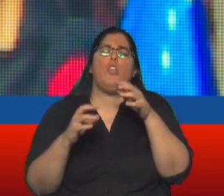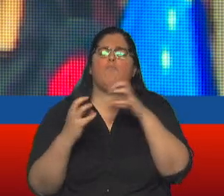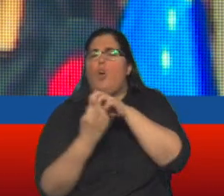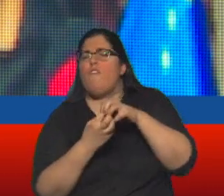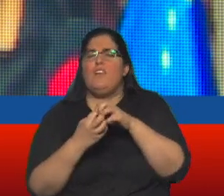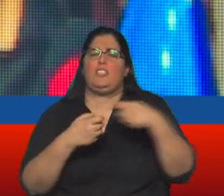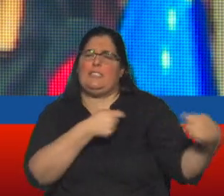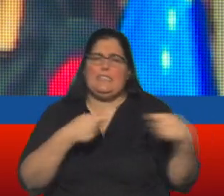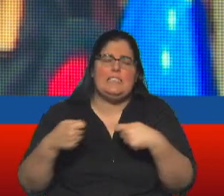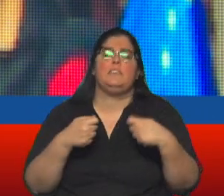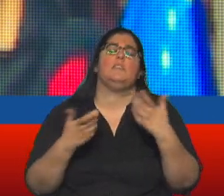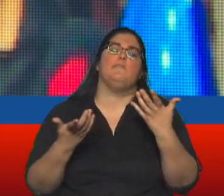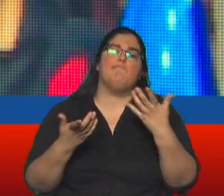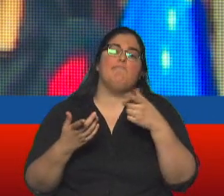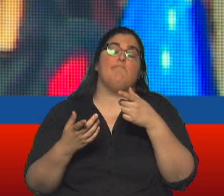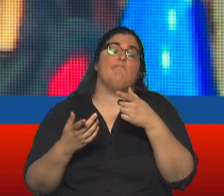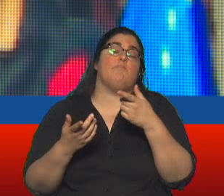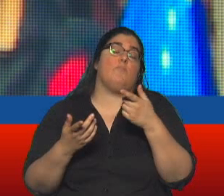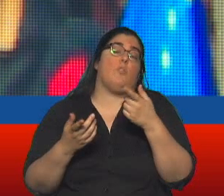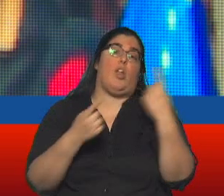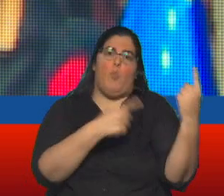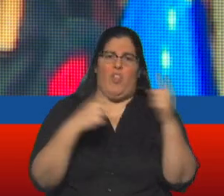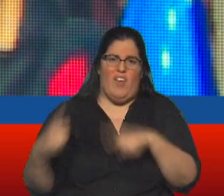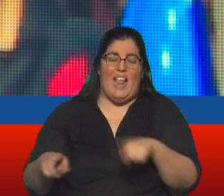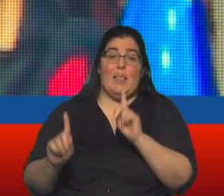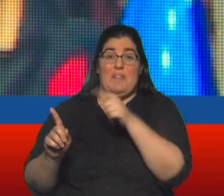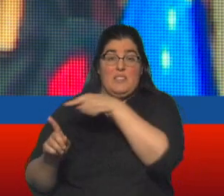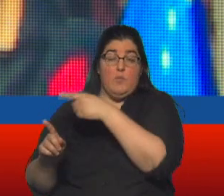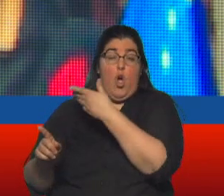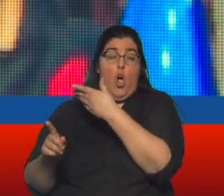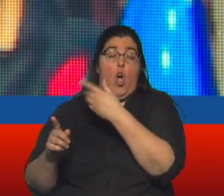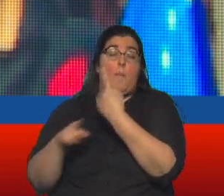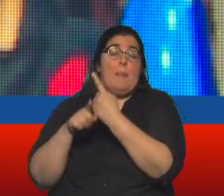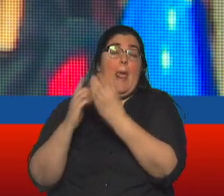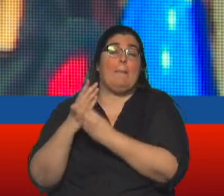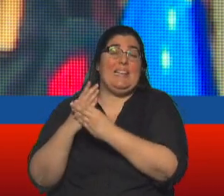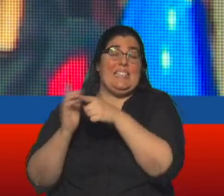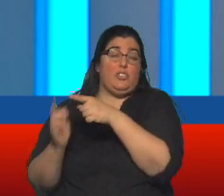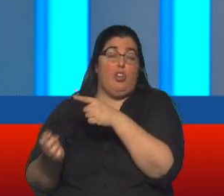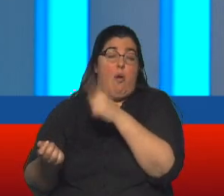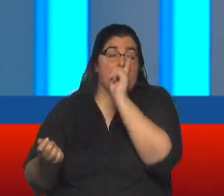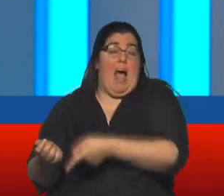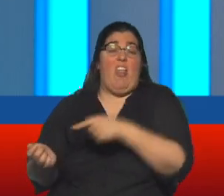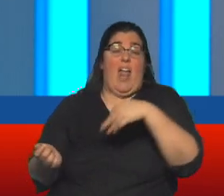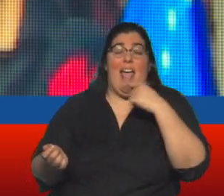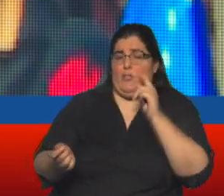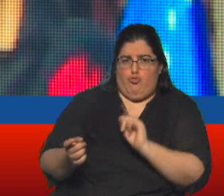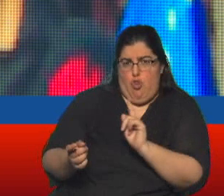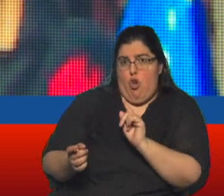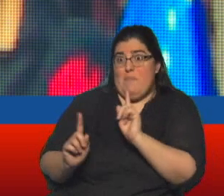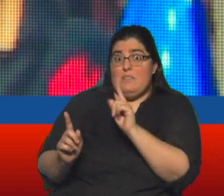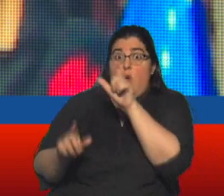de tensión entre lo que vota, porque el primer ministro este no fue un primer ministro impuesto por nadie, fue votado por los polacos, entre lo que